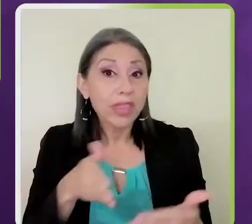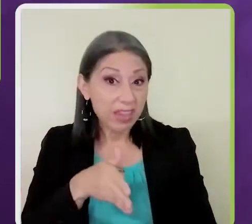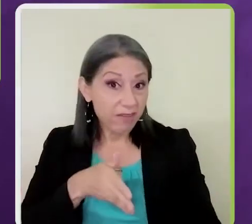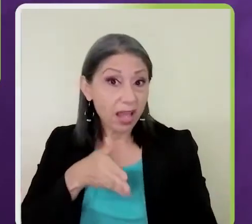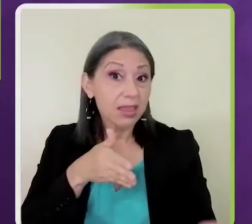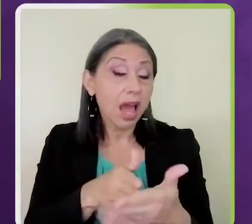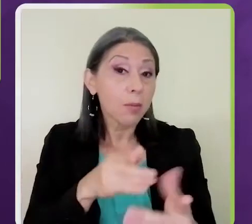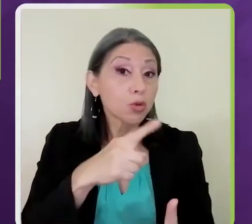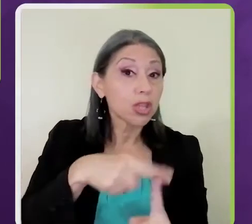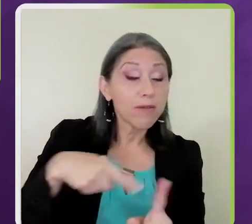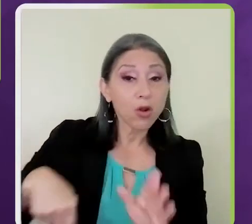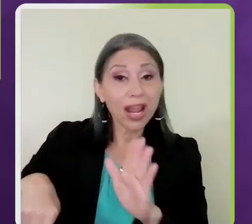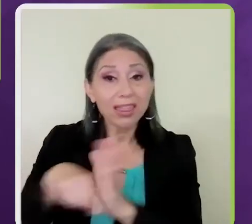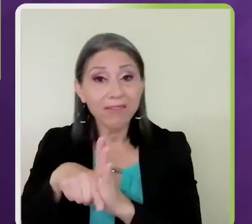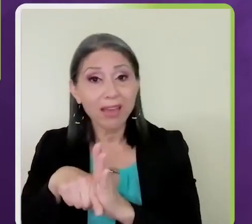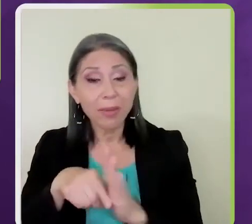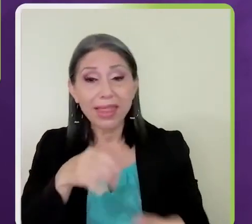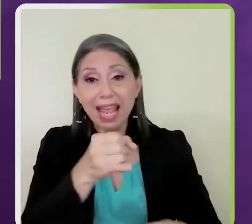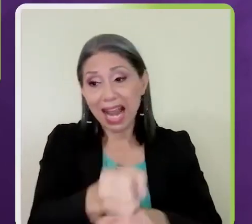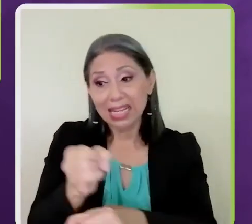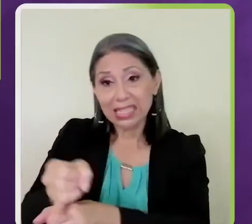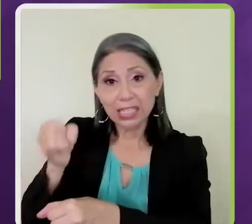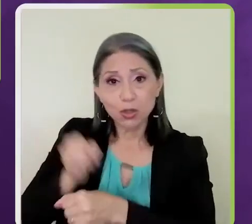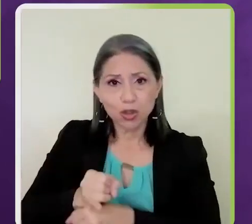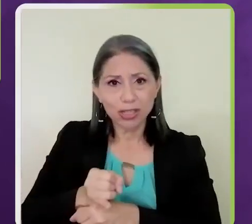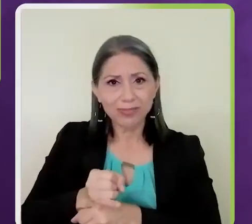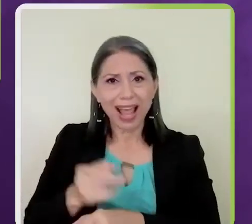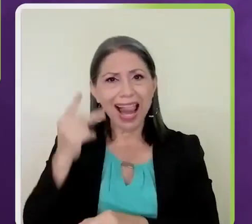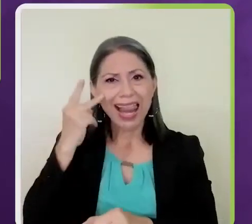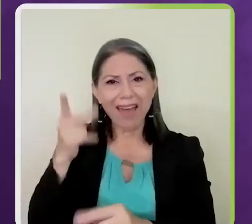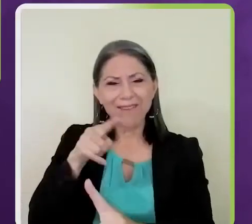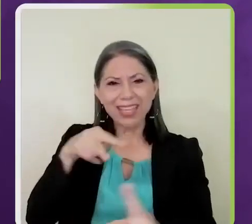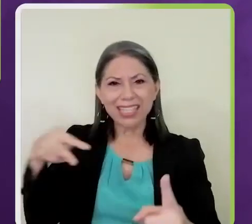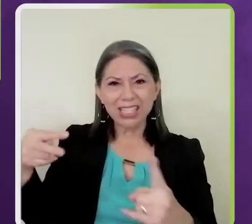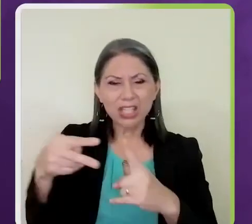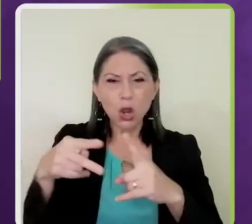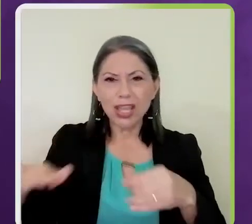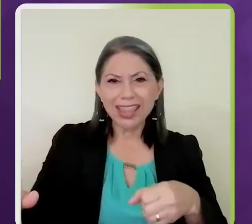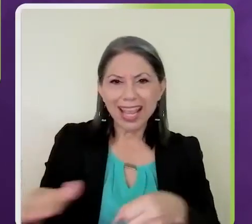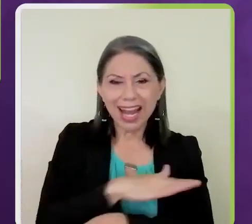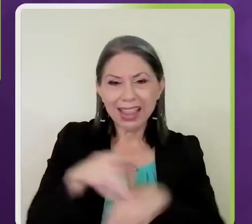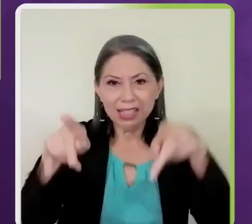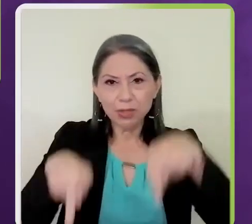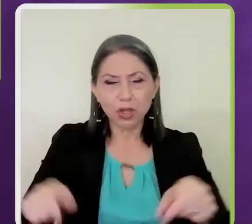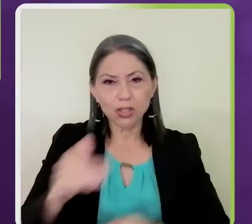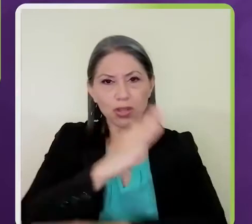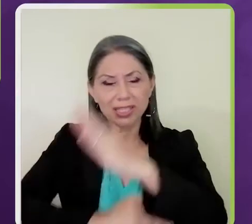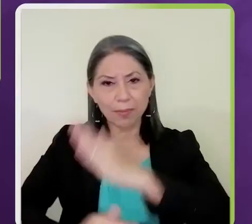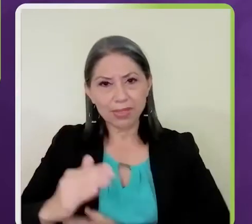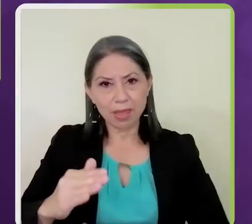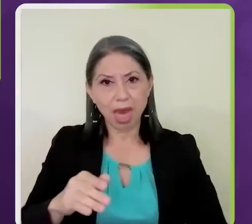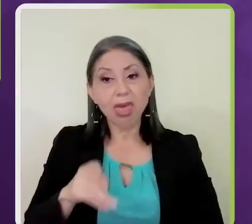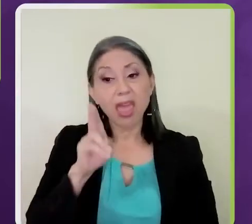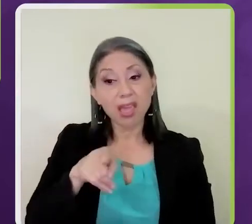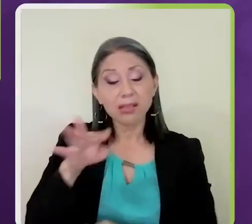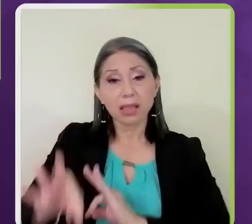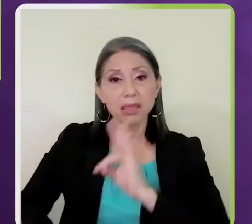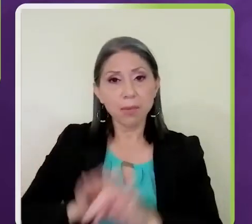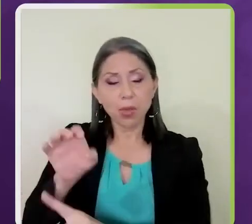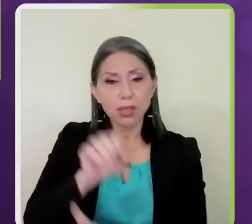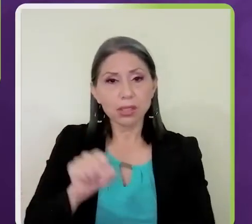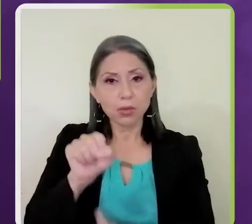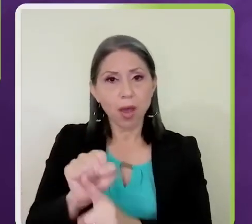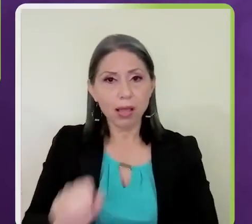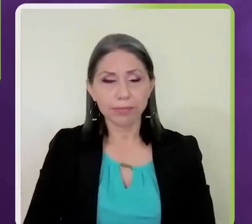también desde las instituciones la visión de la atención integral de la población con discapacidad en situaciones como esta? Bueno, como lo